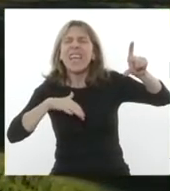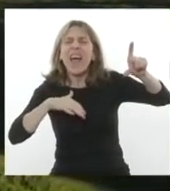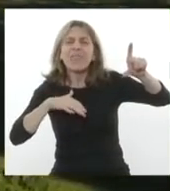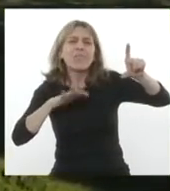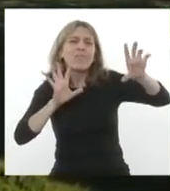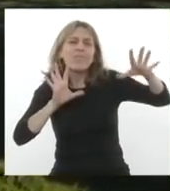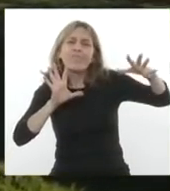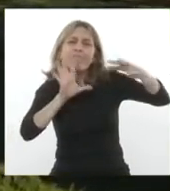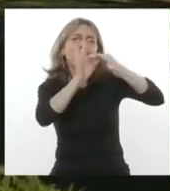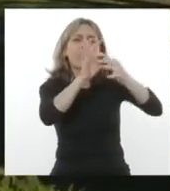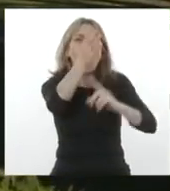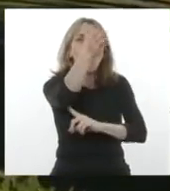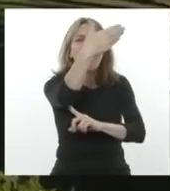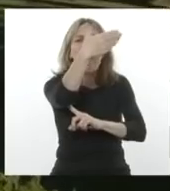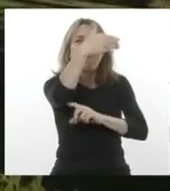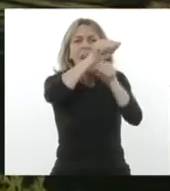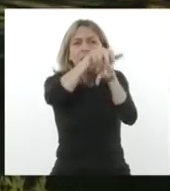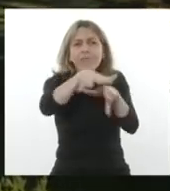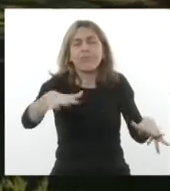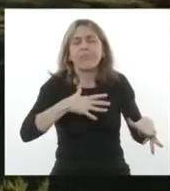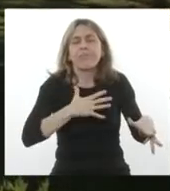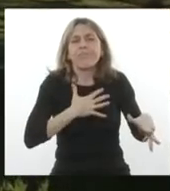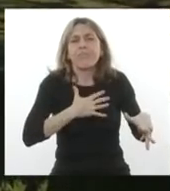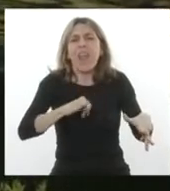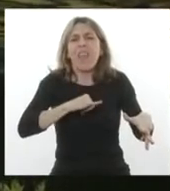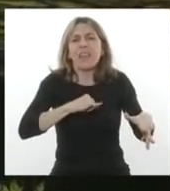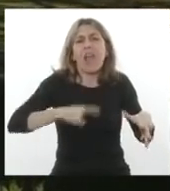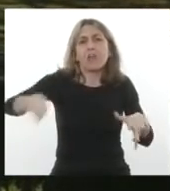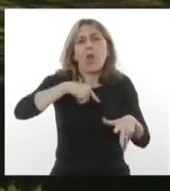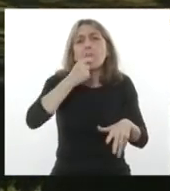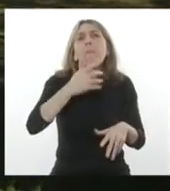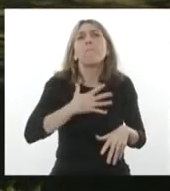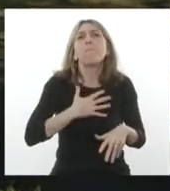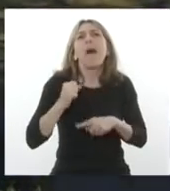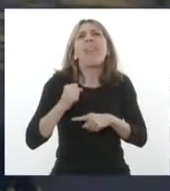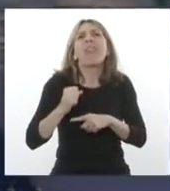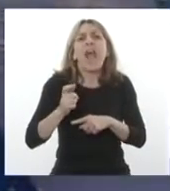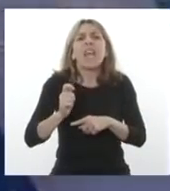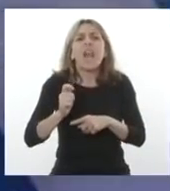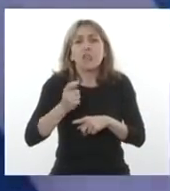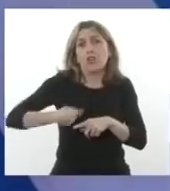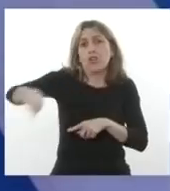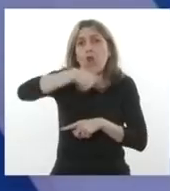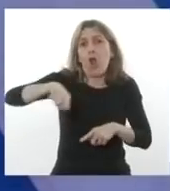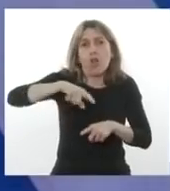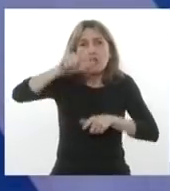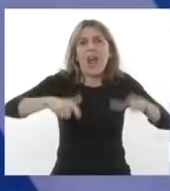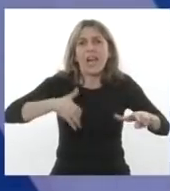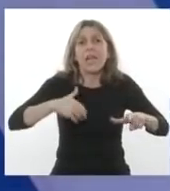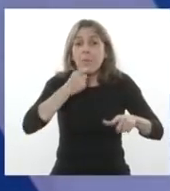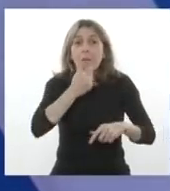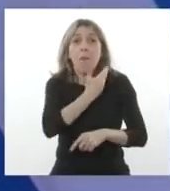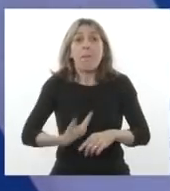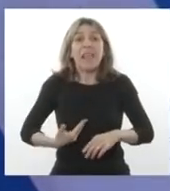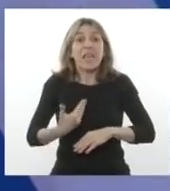unifica. Cuando yo digo que la patria somos todos nosotros, estoy diciendo que yo como presidente, el primer deber que